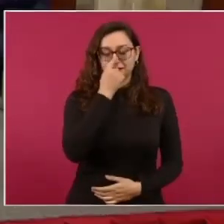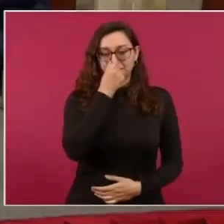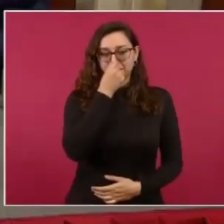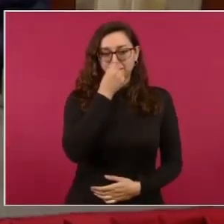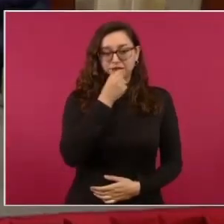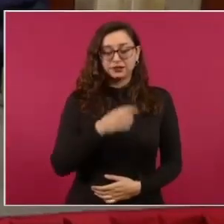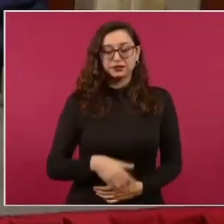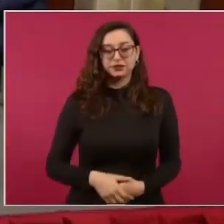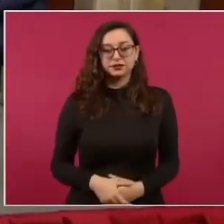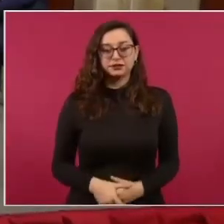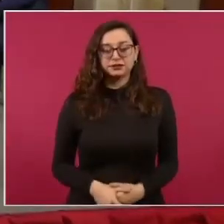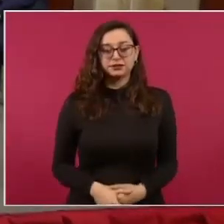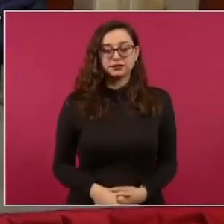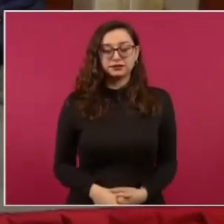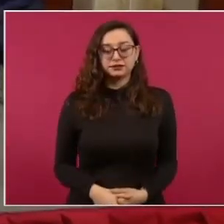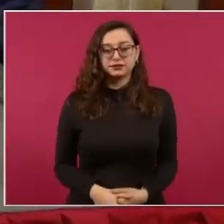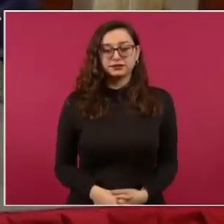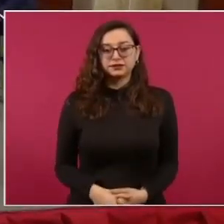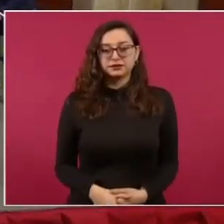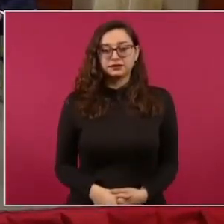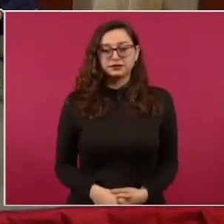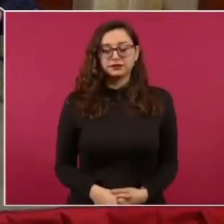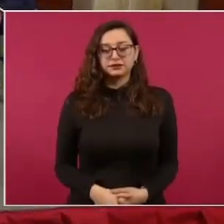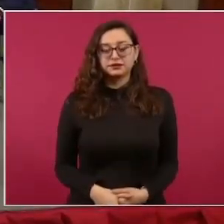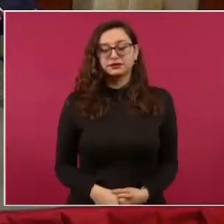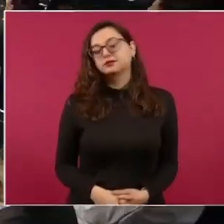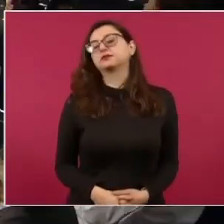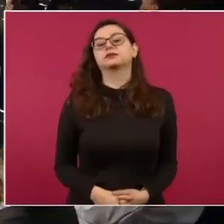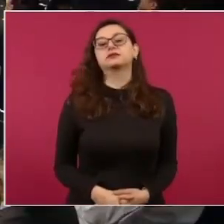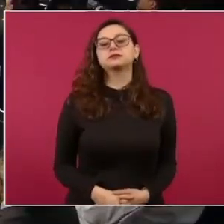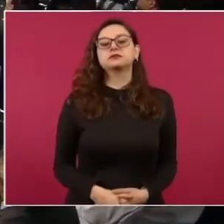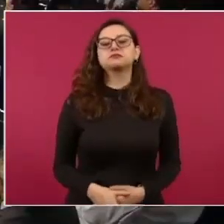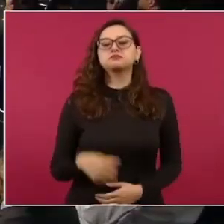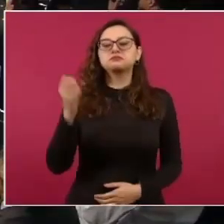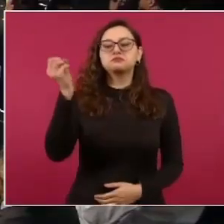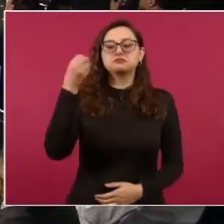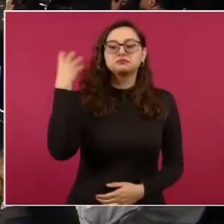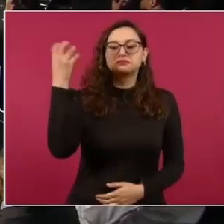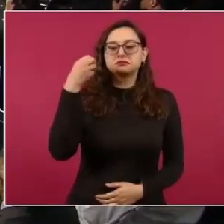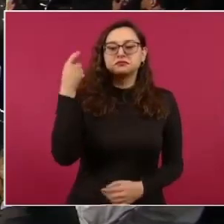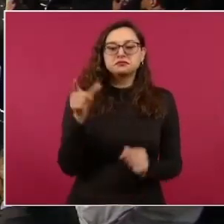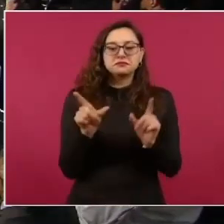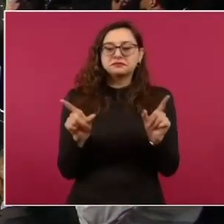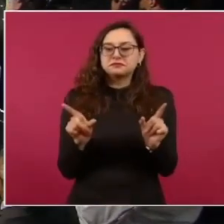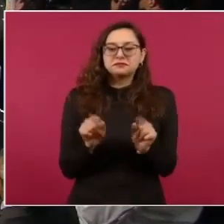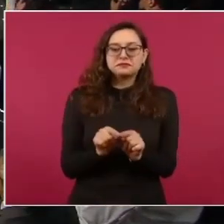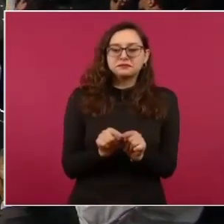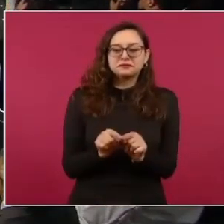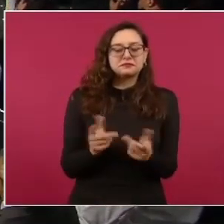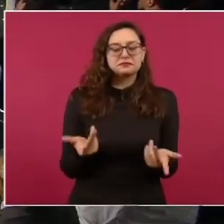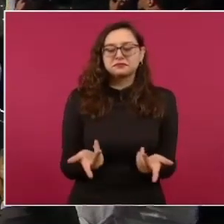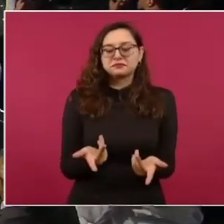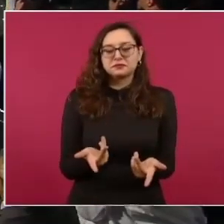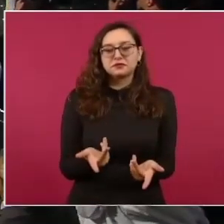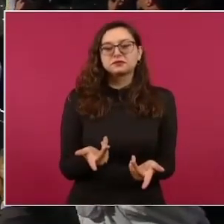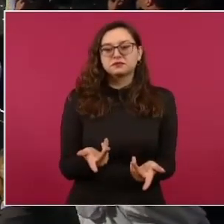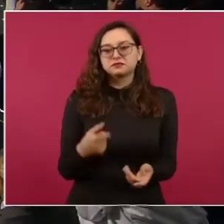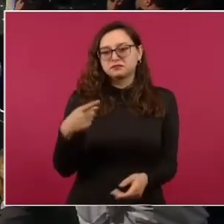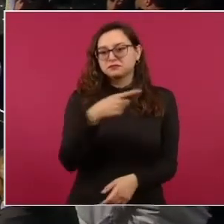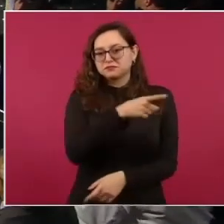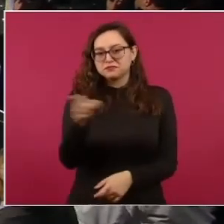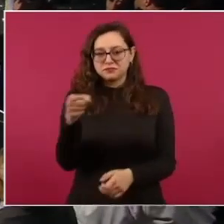Ya estamos por terminar, porque ahora las compañeras, los compañeros de los medios pues saben que es un día